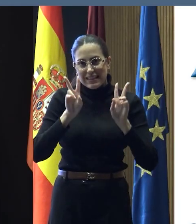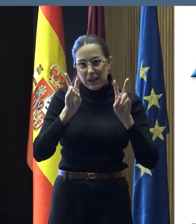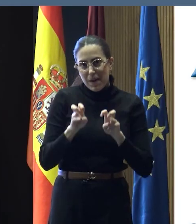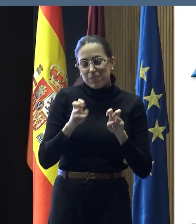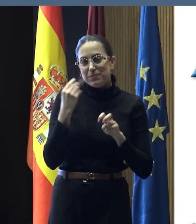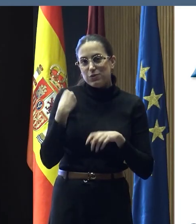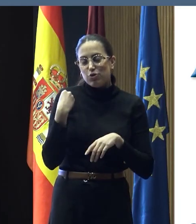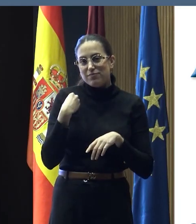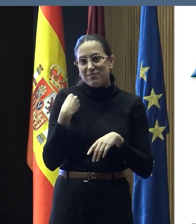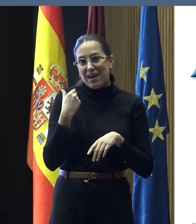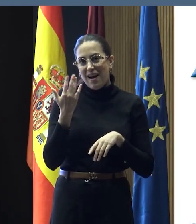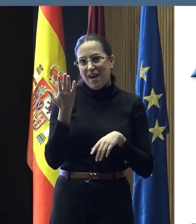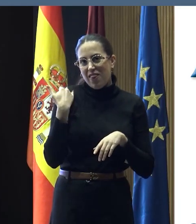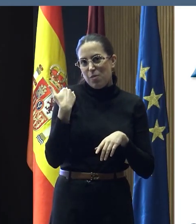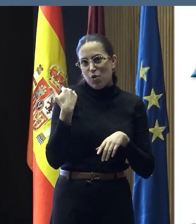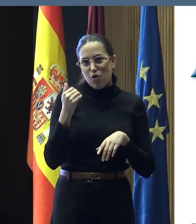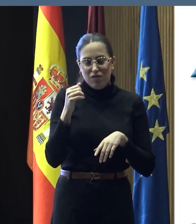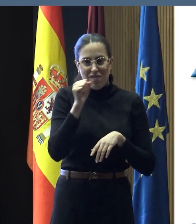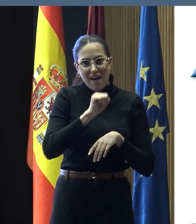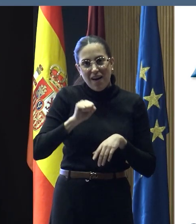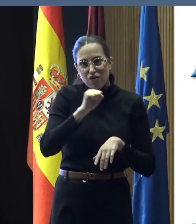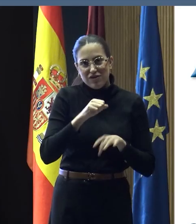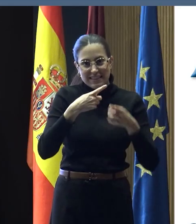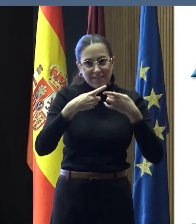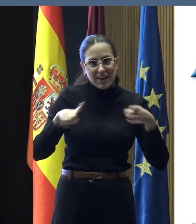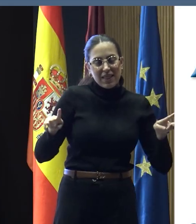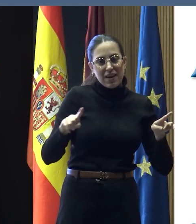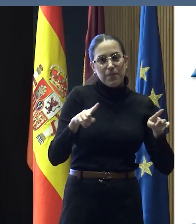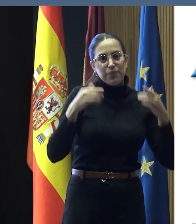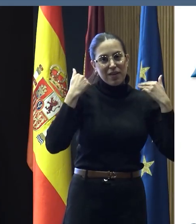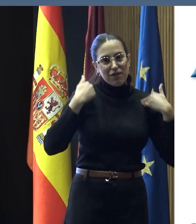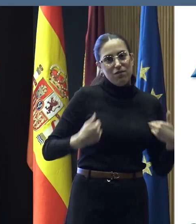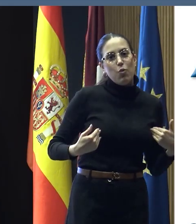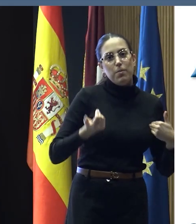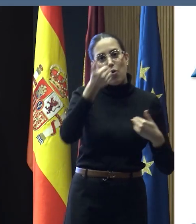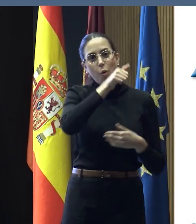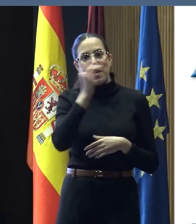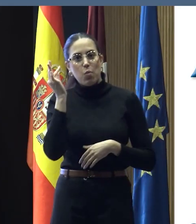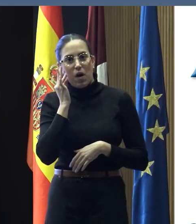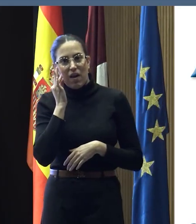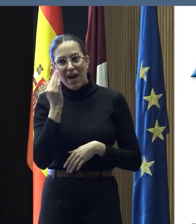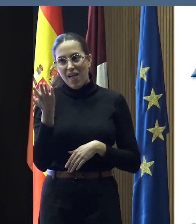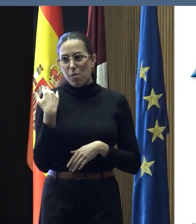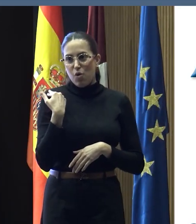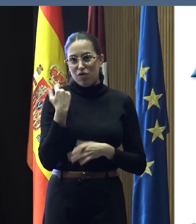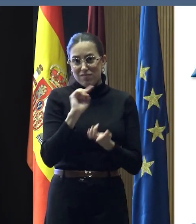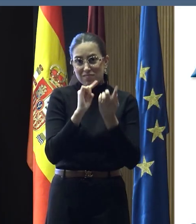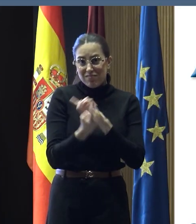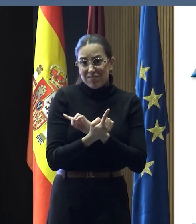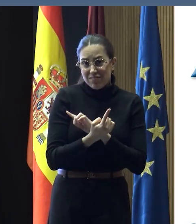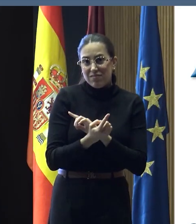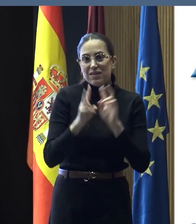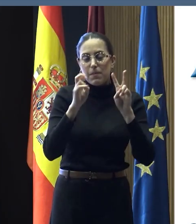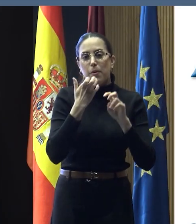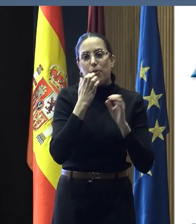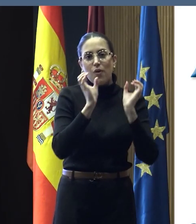extraordinariamente que hasta hace unos años este tema, la diferenciación entre fisiología, hombre y mujer, no se haya tomado en consideración por los laboratorios,